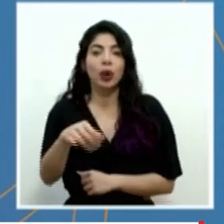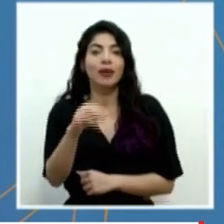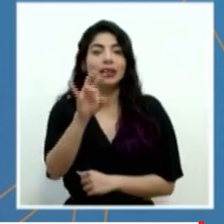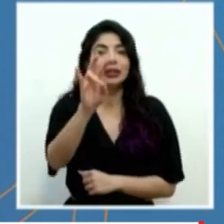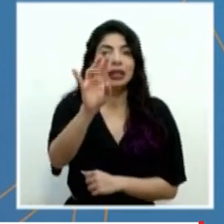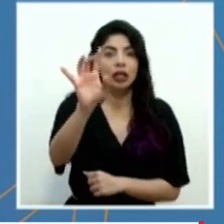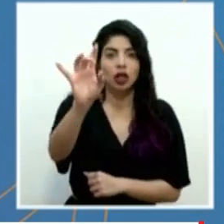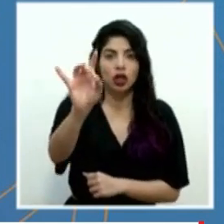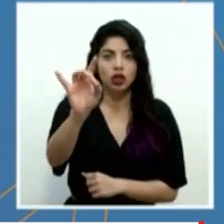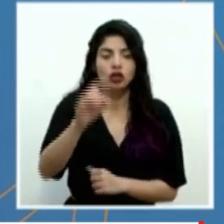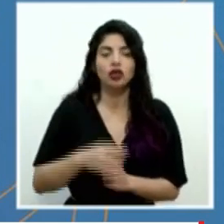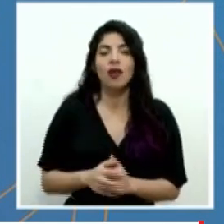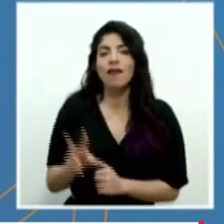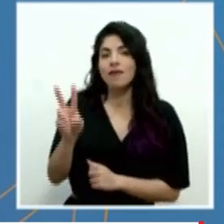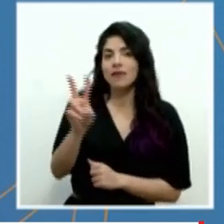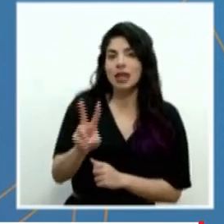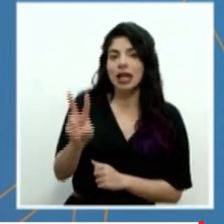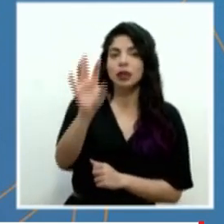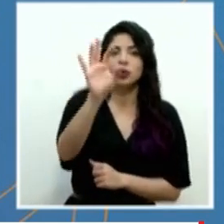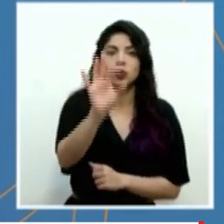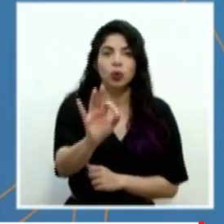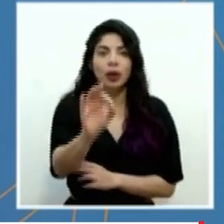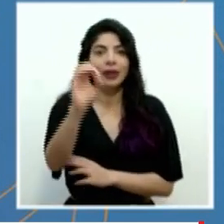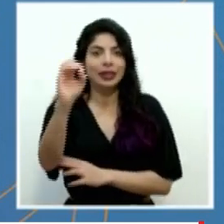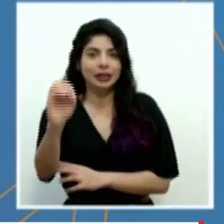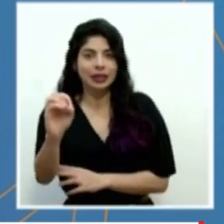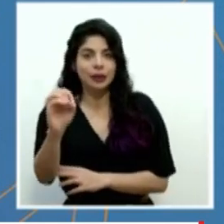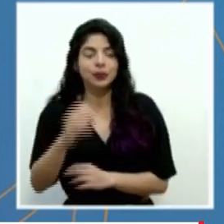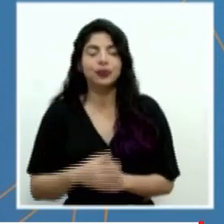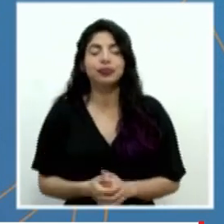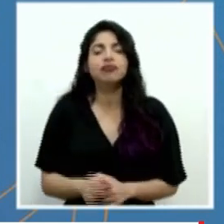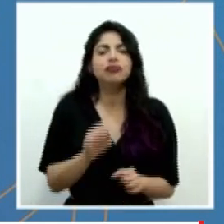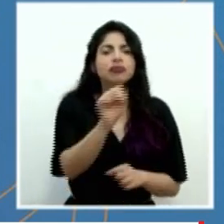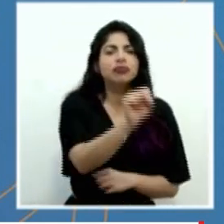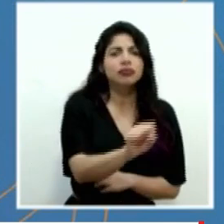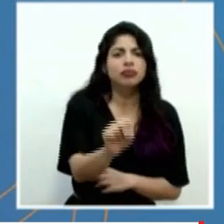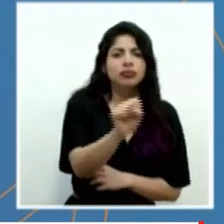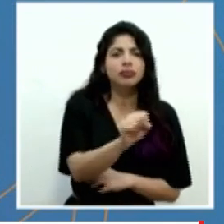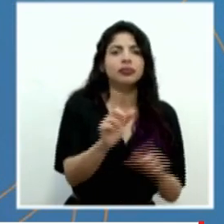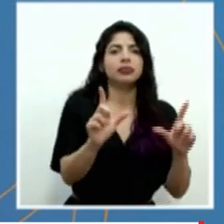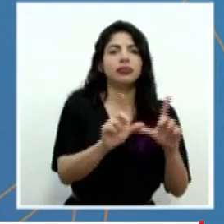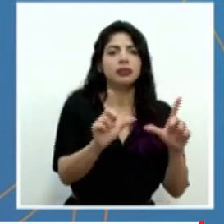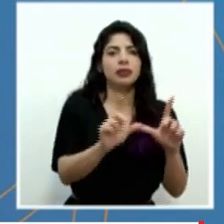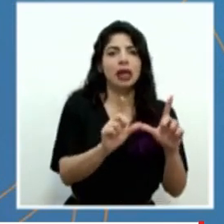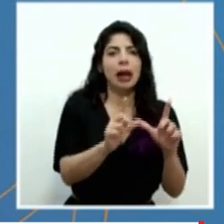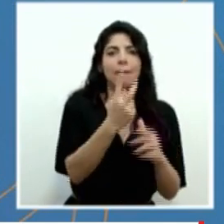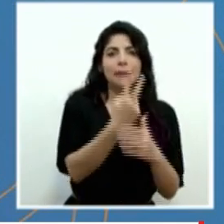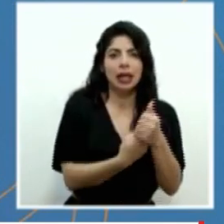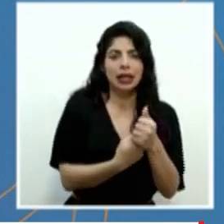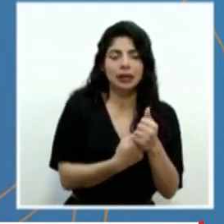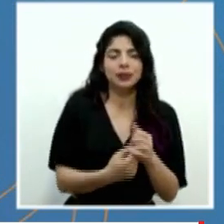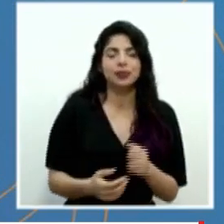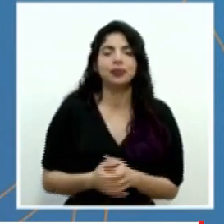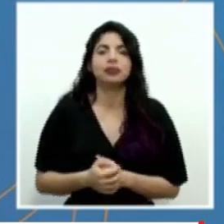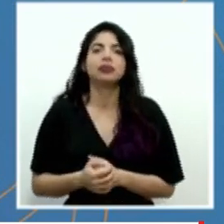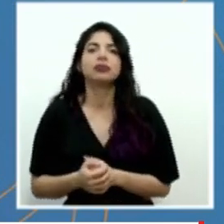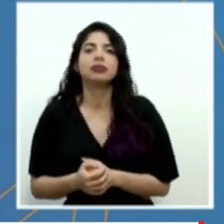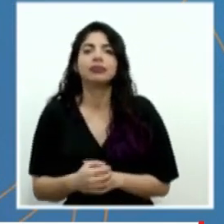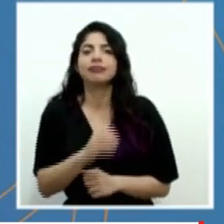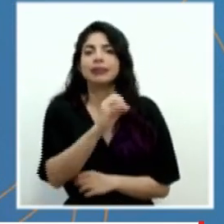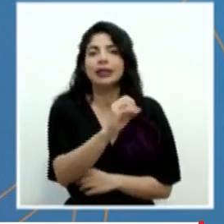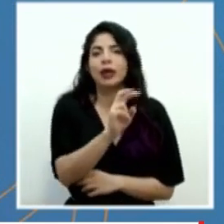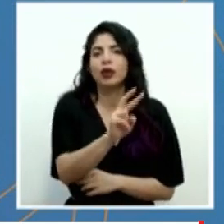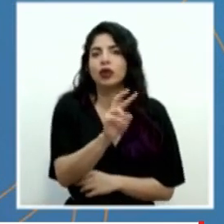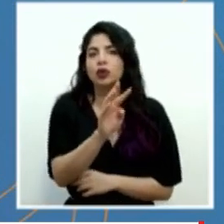jueves 7 y 8, viernes 9 y 0 y los sábados las placas par